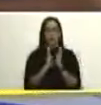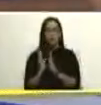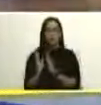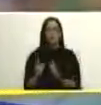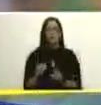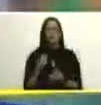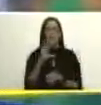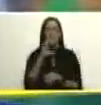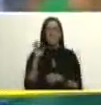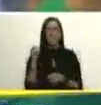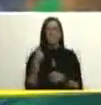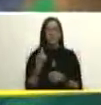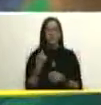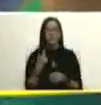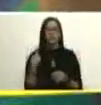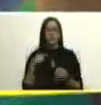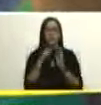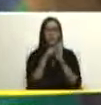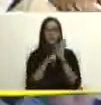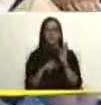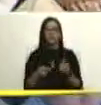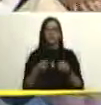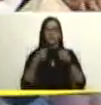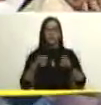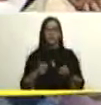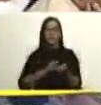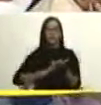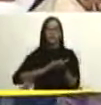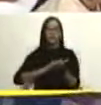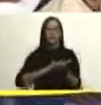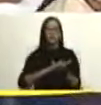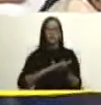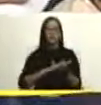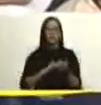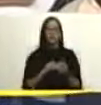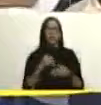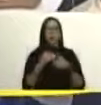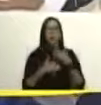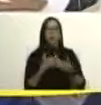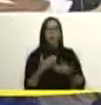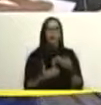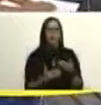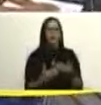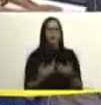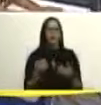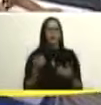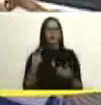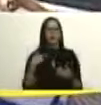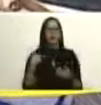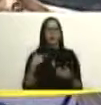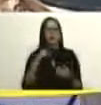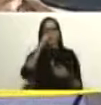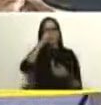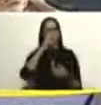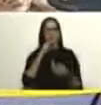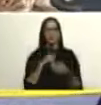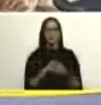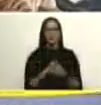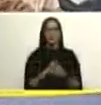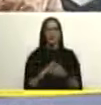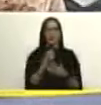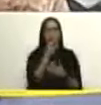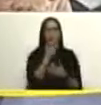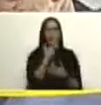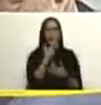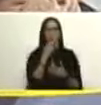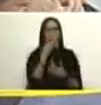faltan, bueno, tenemos un cronograma de entrega, de recuperación progresivo durante lo que queda de año. Y ha sido muy bonito